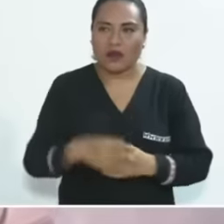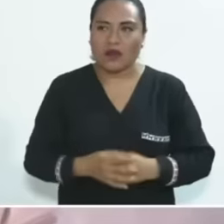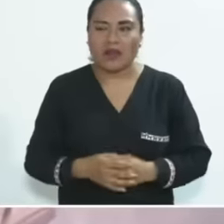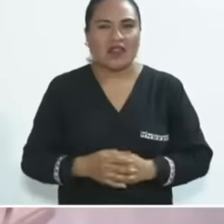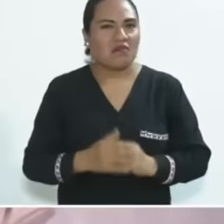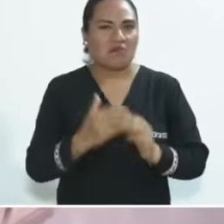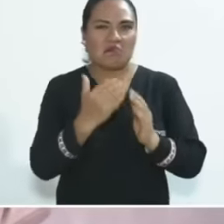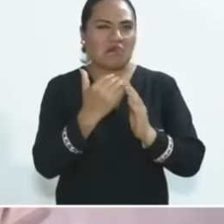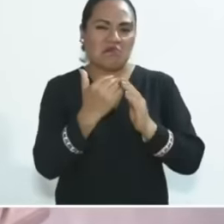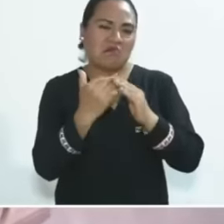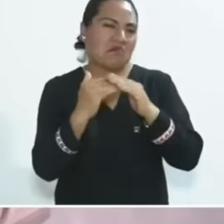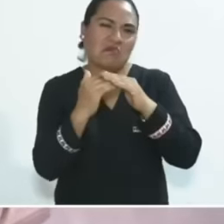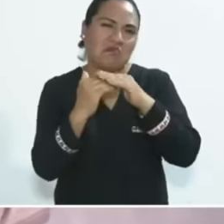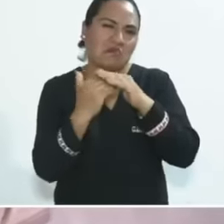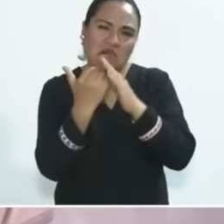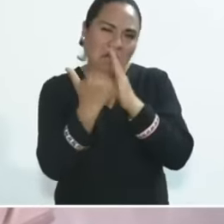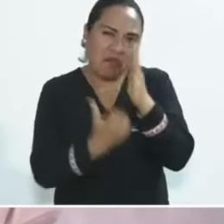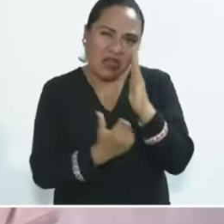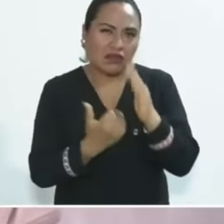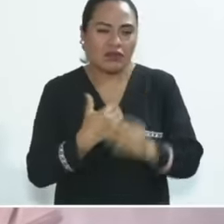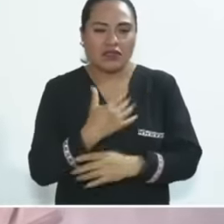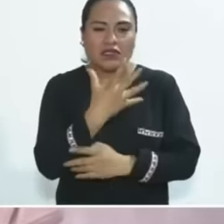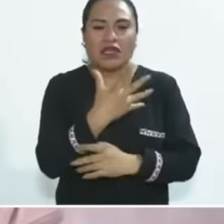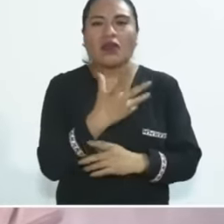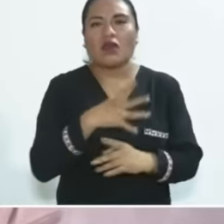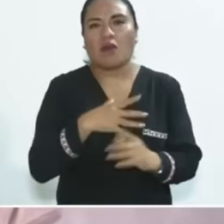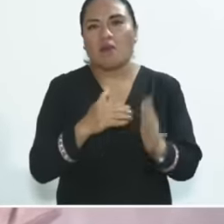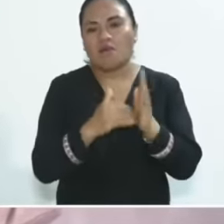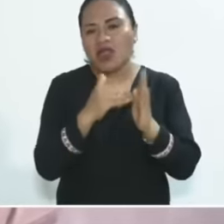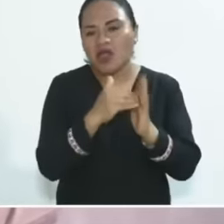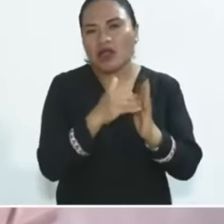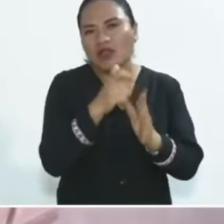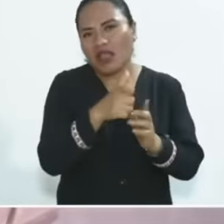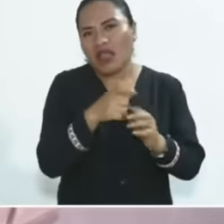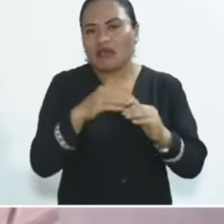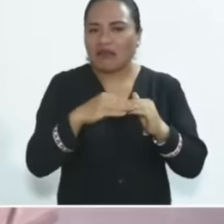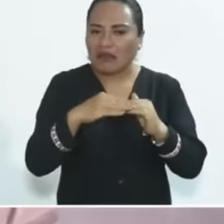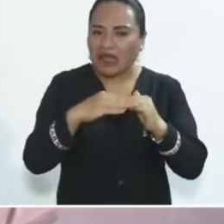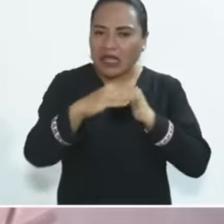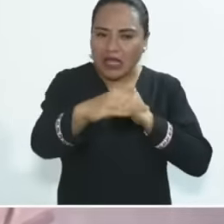Menos de 5 millones por kilómetro. Y bien hecho.